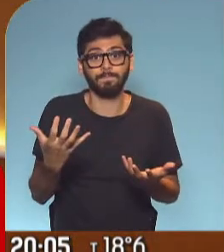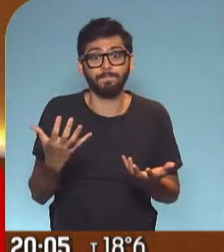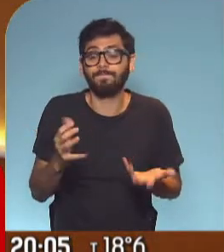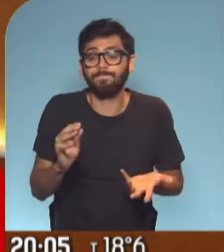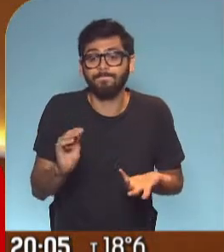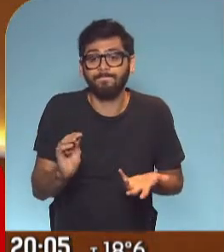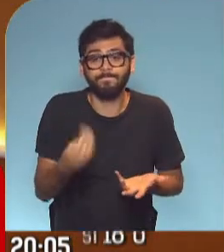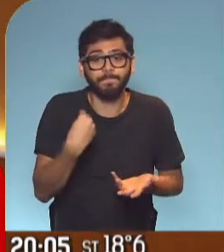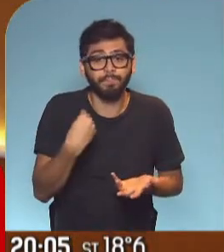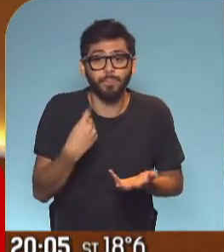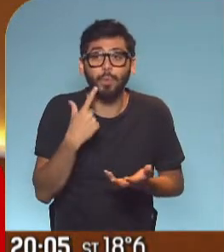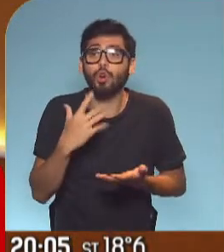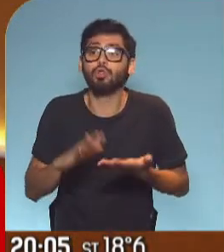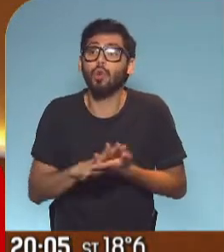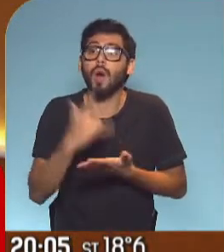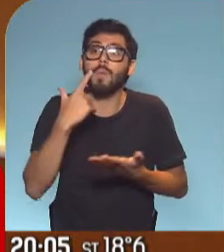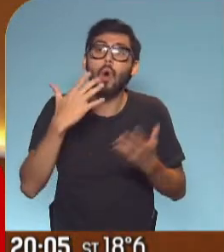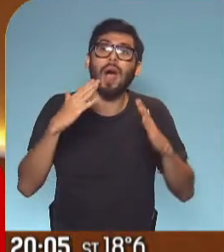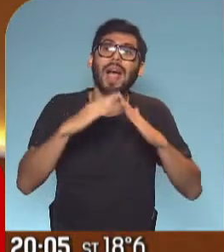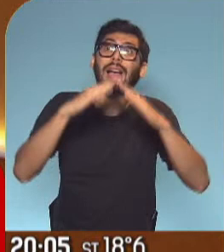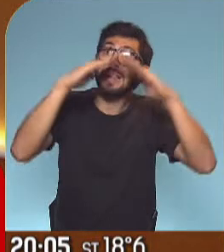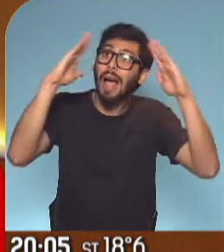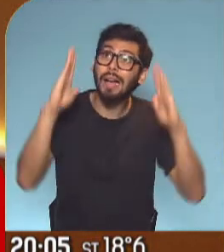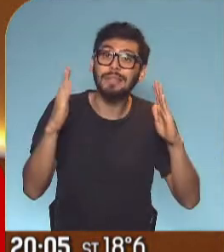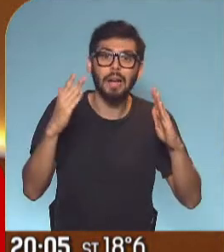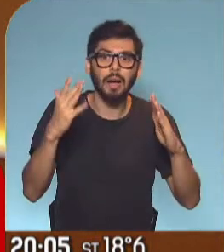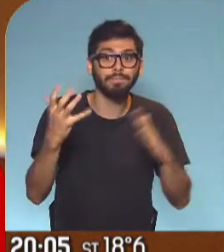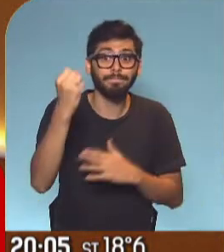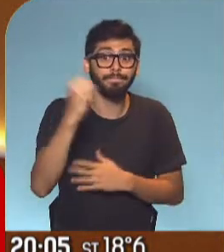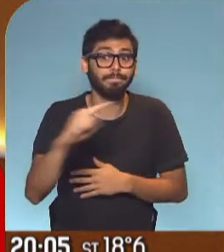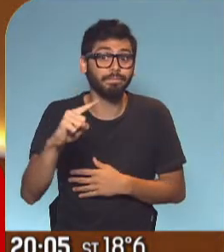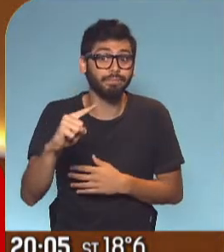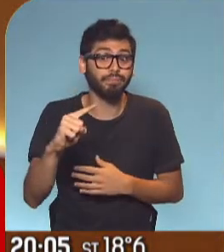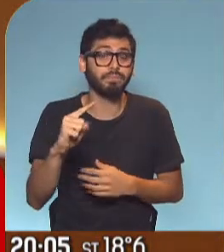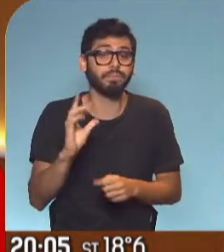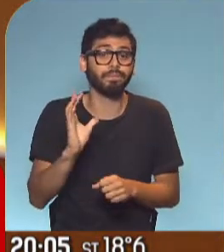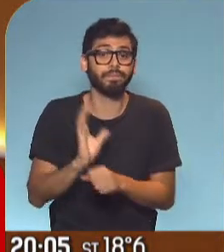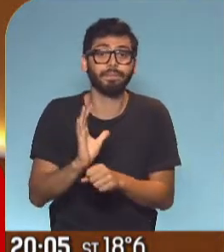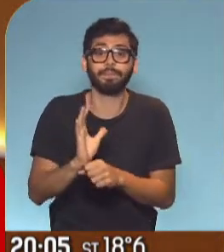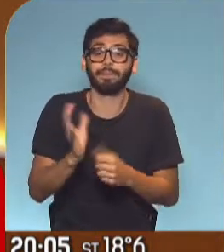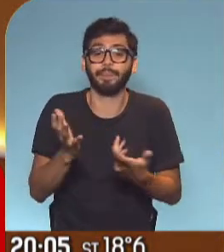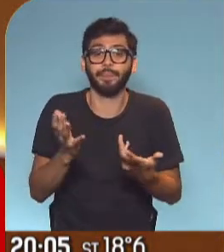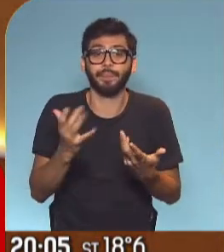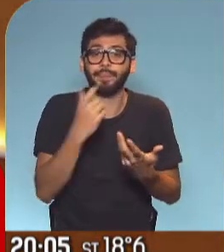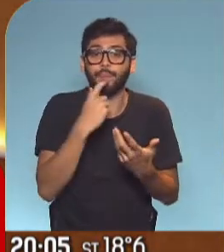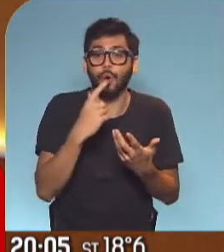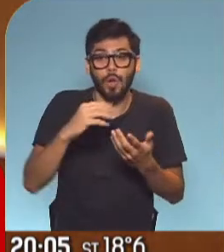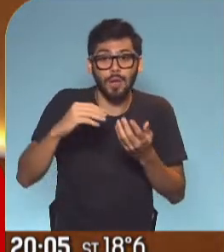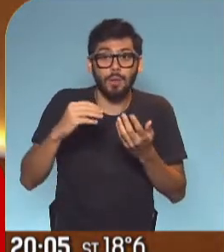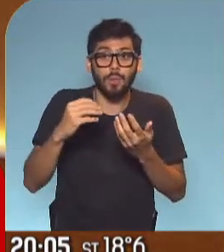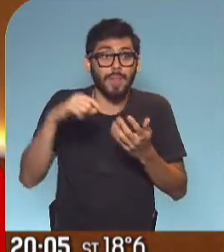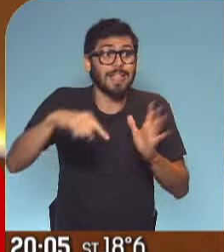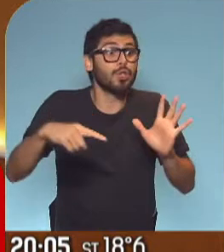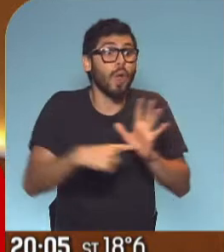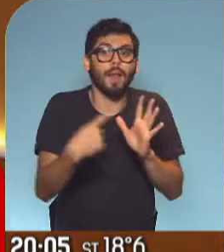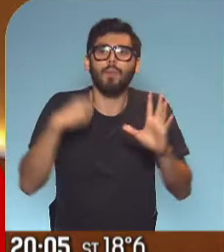les permite alcanzar una solución habitacional estructural y no se adecúa a lo que efectivamente sale poder afrontar una noche de una familia en esta ciudad. Sí,